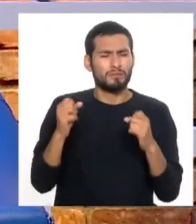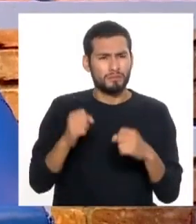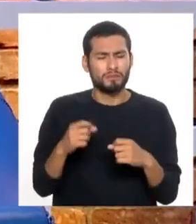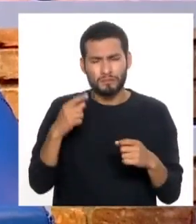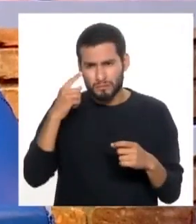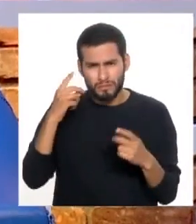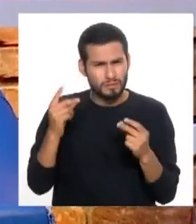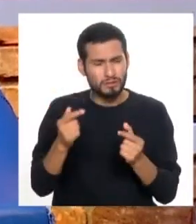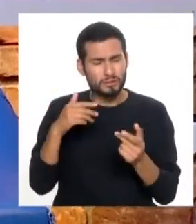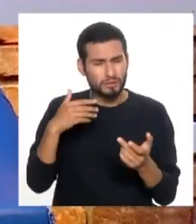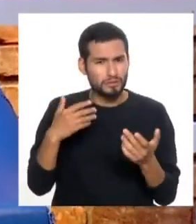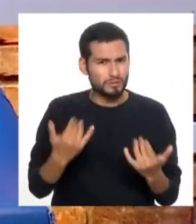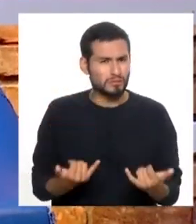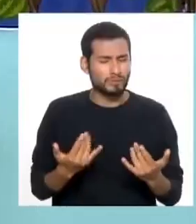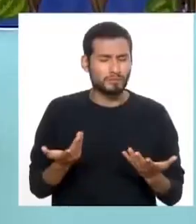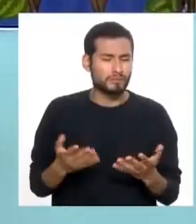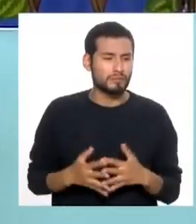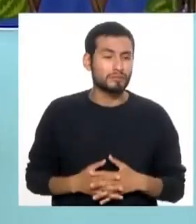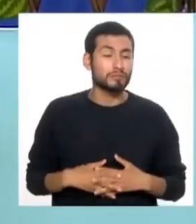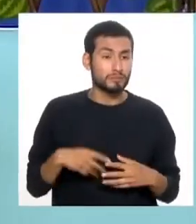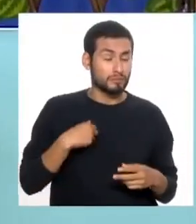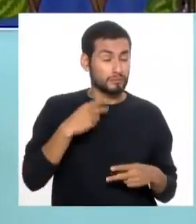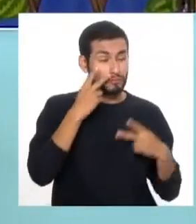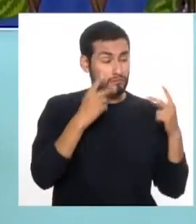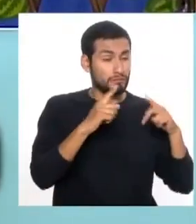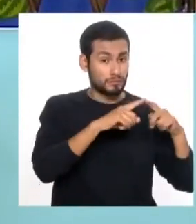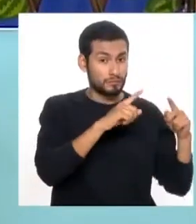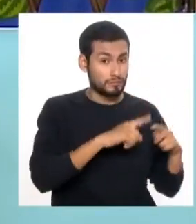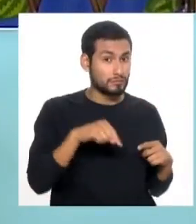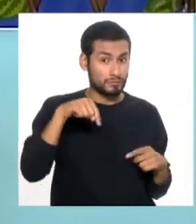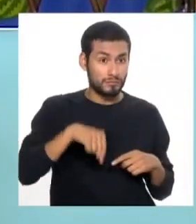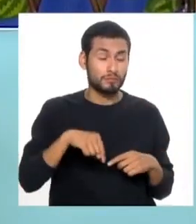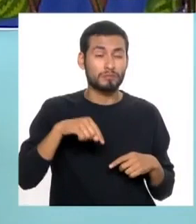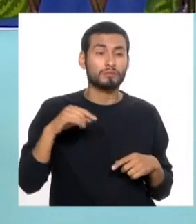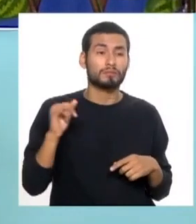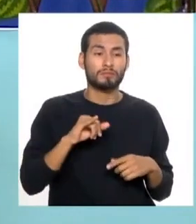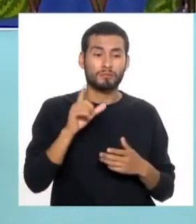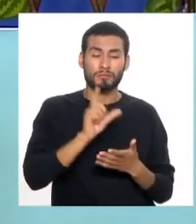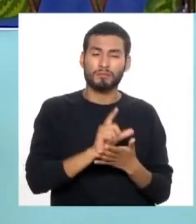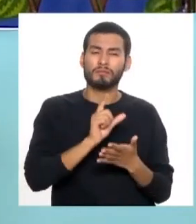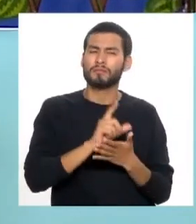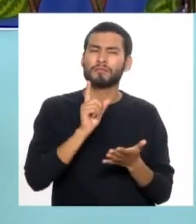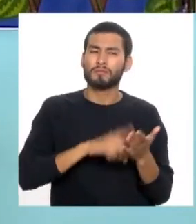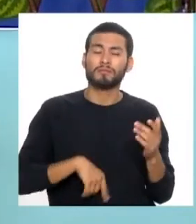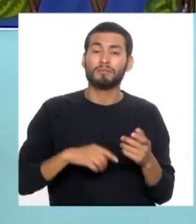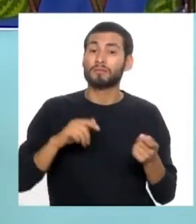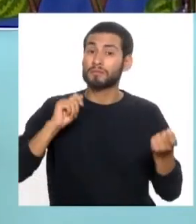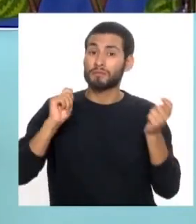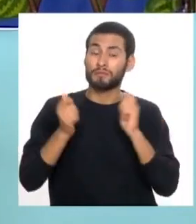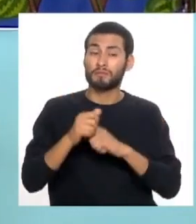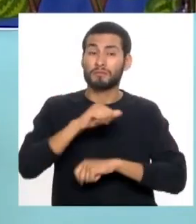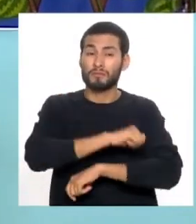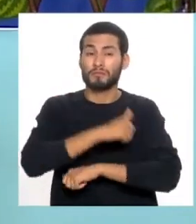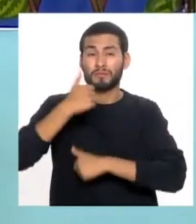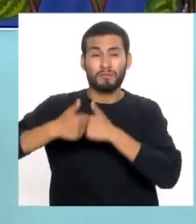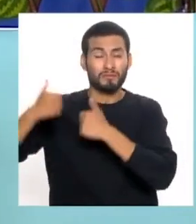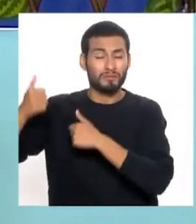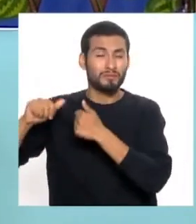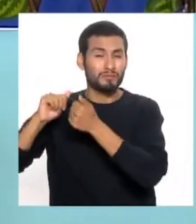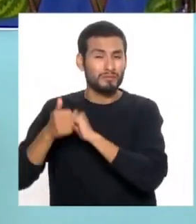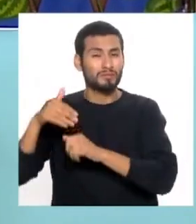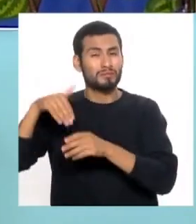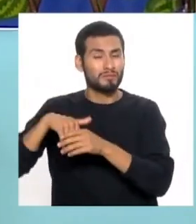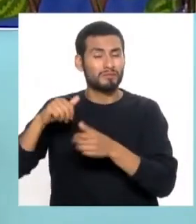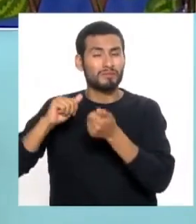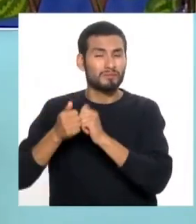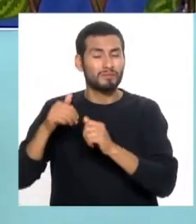llegue pronto? Lo que estamos viendo en diversas ciudades y que ocurre también en el caso de Lima es que el cambio de autoridades lamentablemente hace